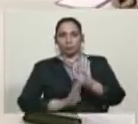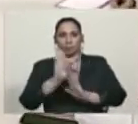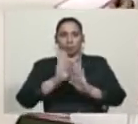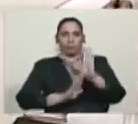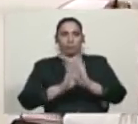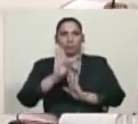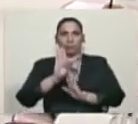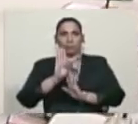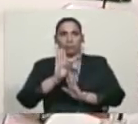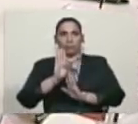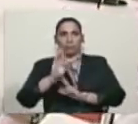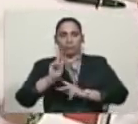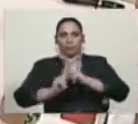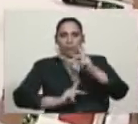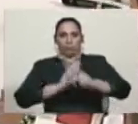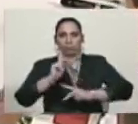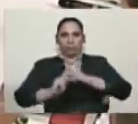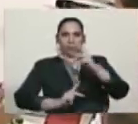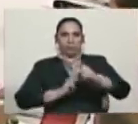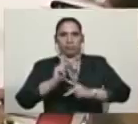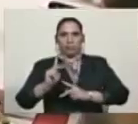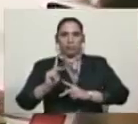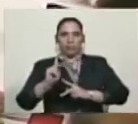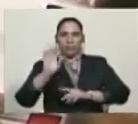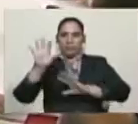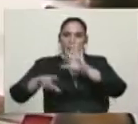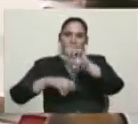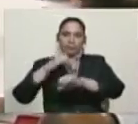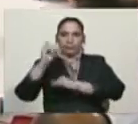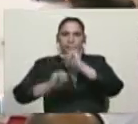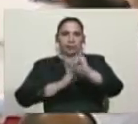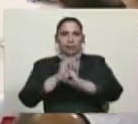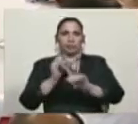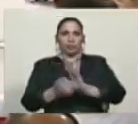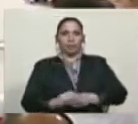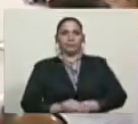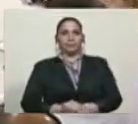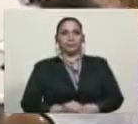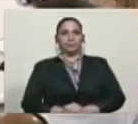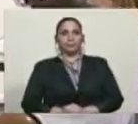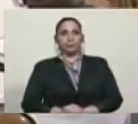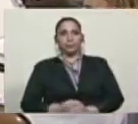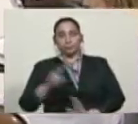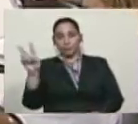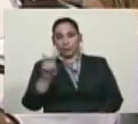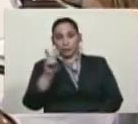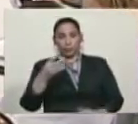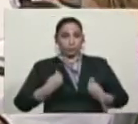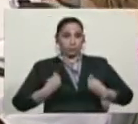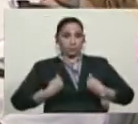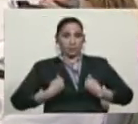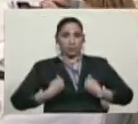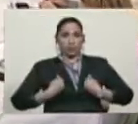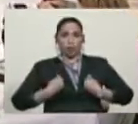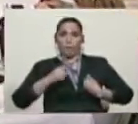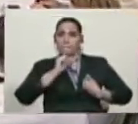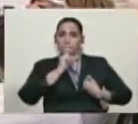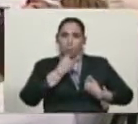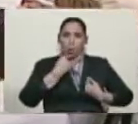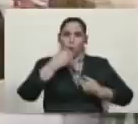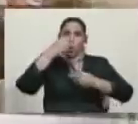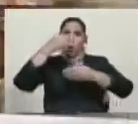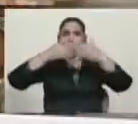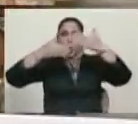del proceso de compra internacional venezuela está viviendo un bloqueo y una